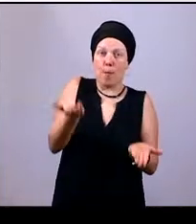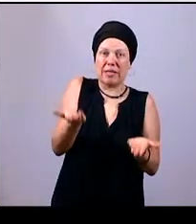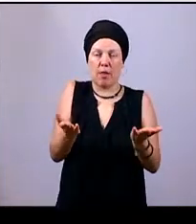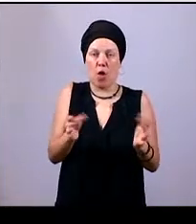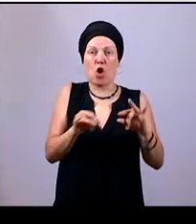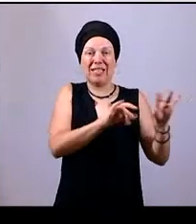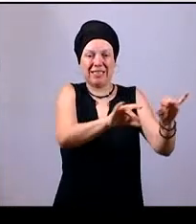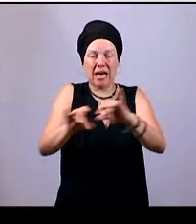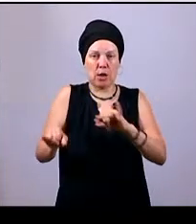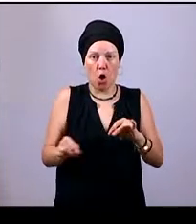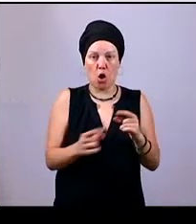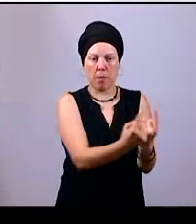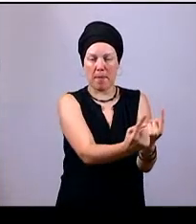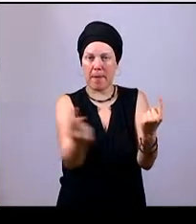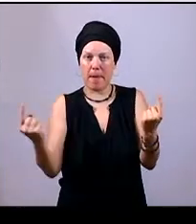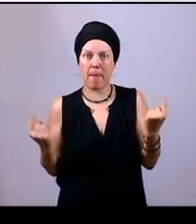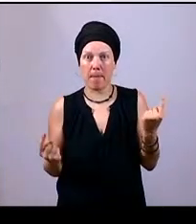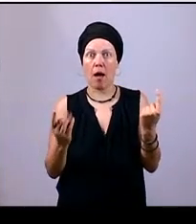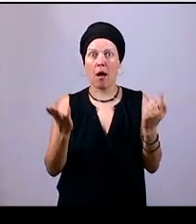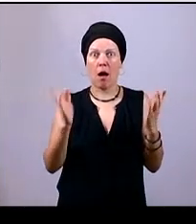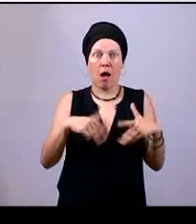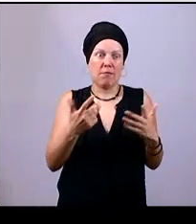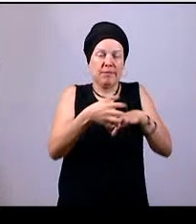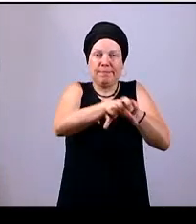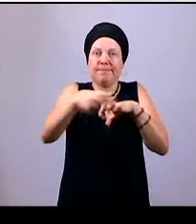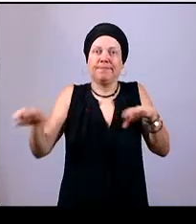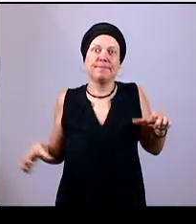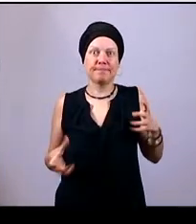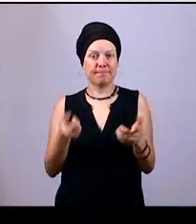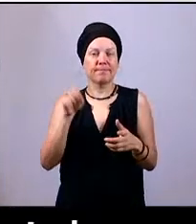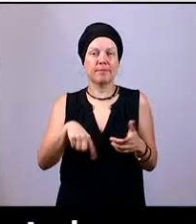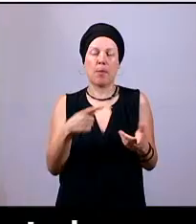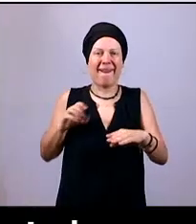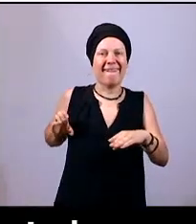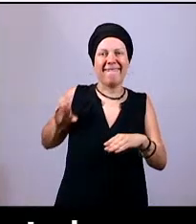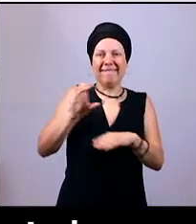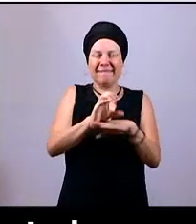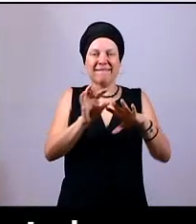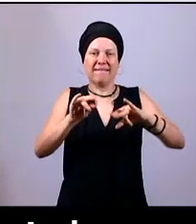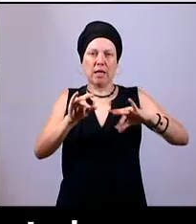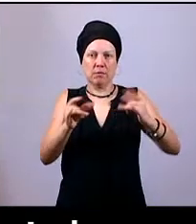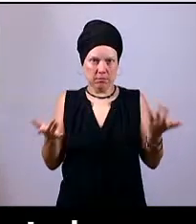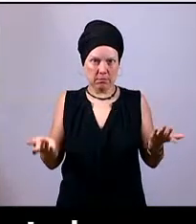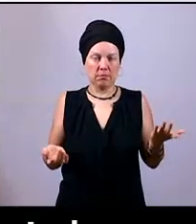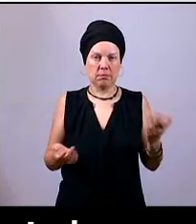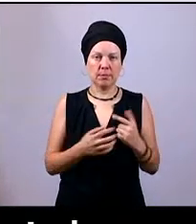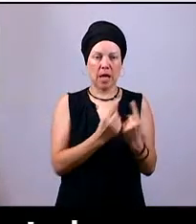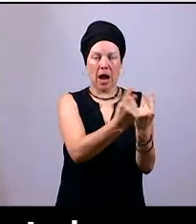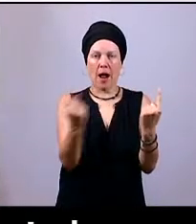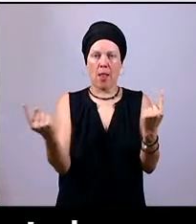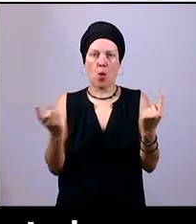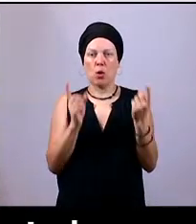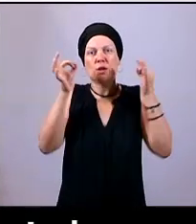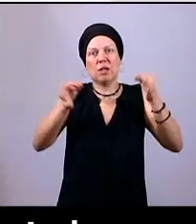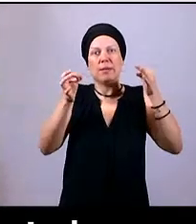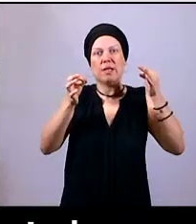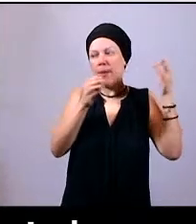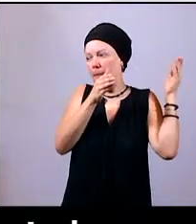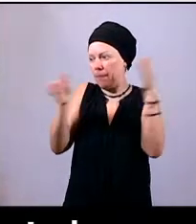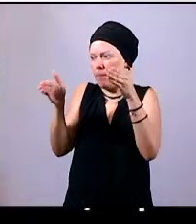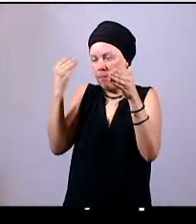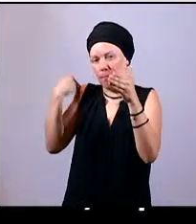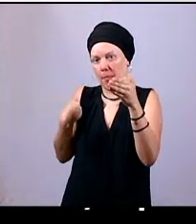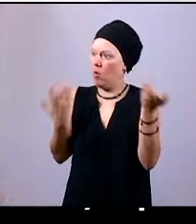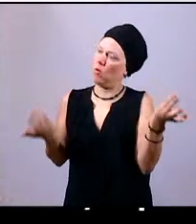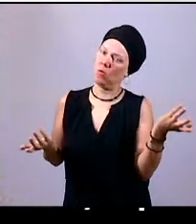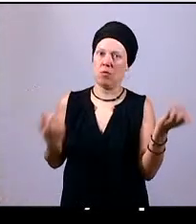Interterritorial, que tiene una dotación irrisoria, y, por supuesto, con una inversión territorializada que no se dirija siempre a los mismos.